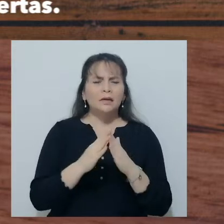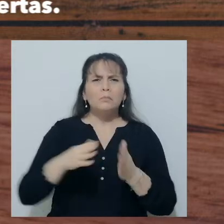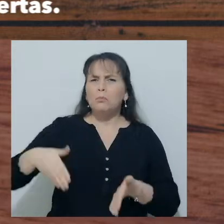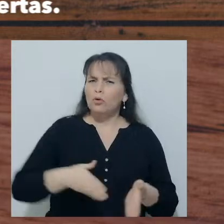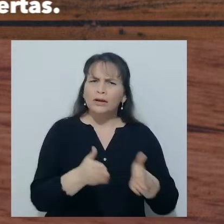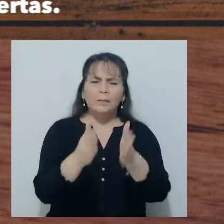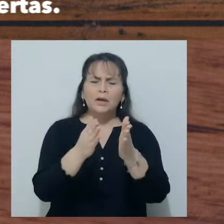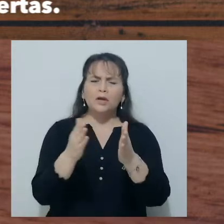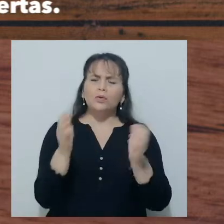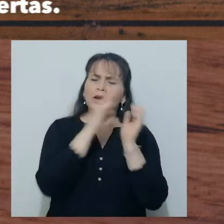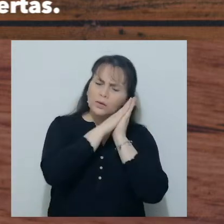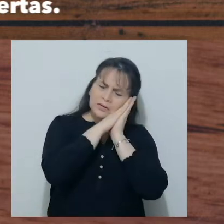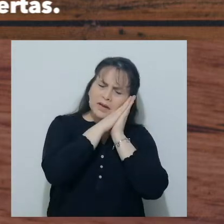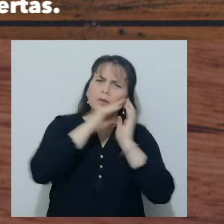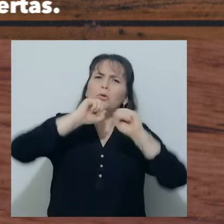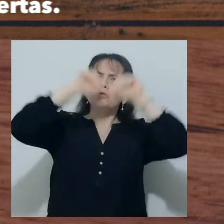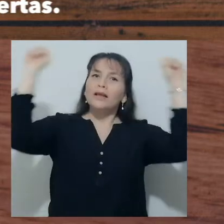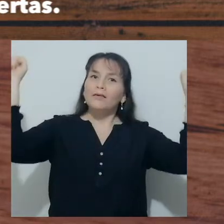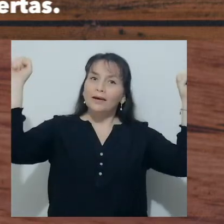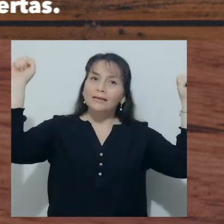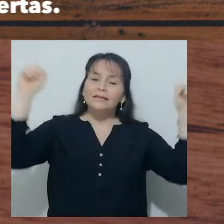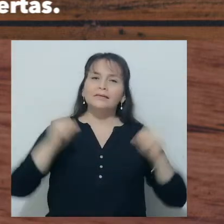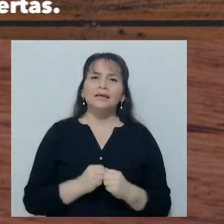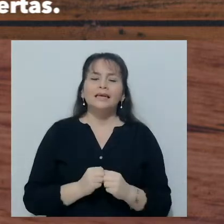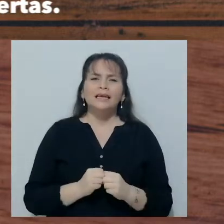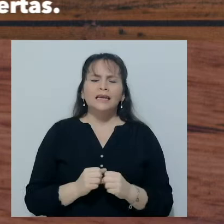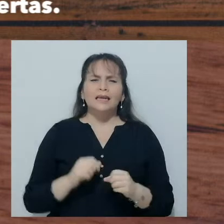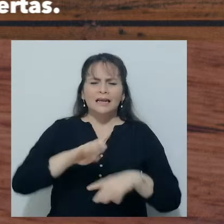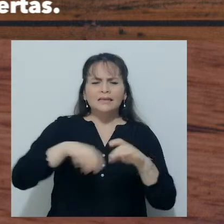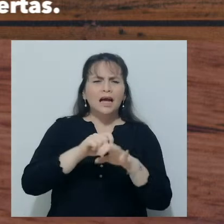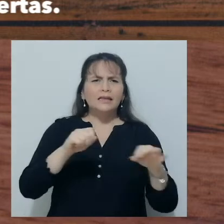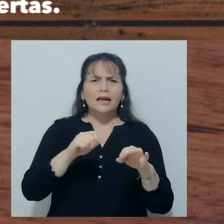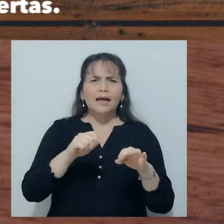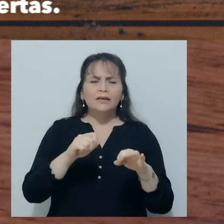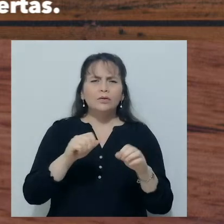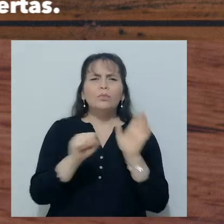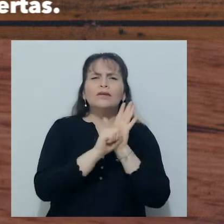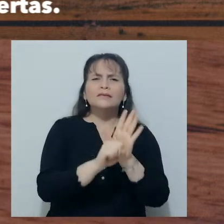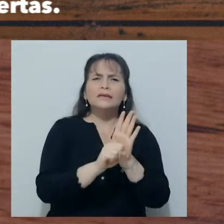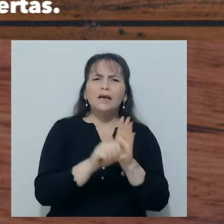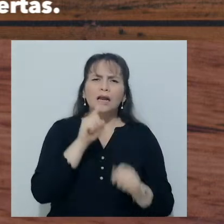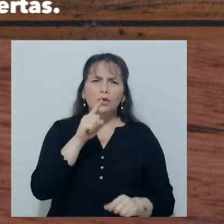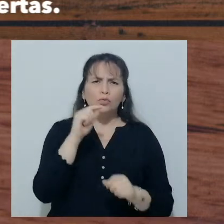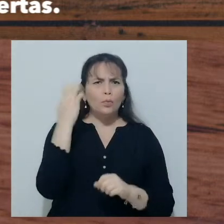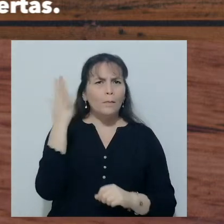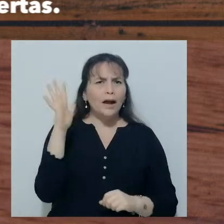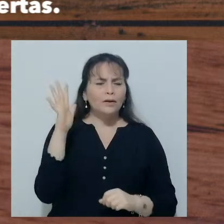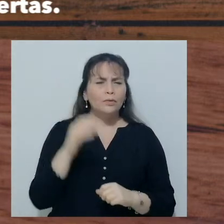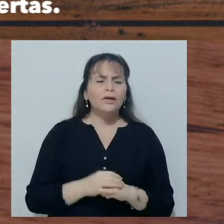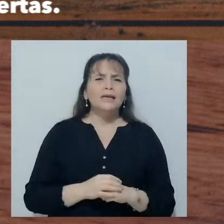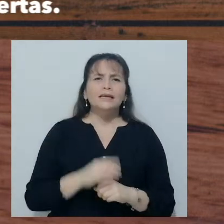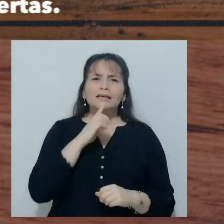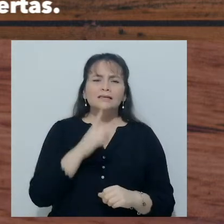camino, y al acostarte y cuando te levantes, y las atarás como una señal en tu mano, y estarán